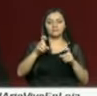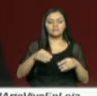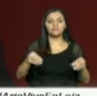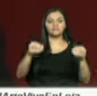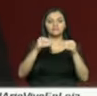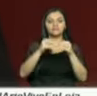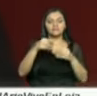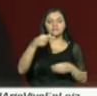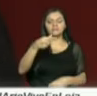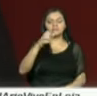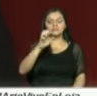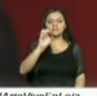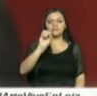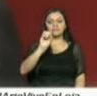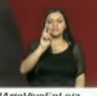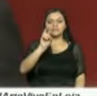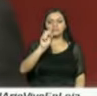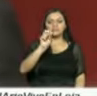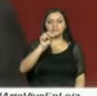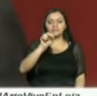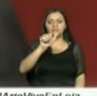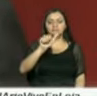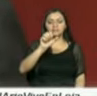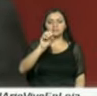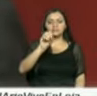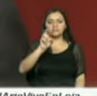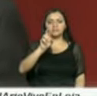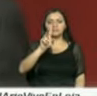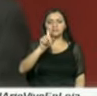Johanna Ortiz, gobernadora de la provincia de Loja.